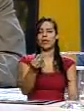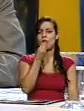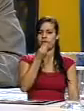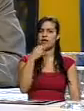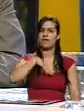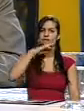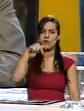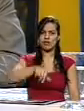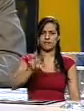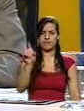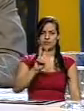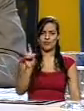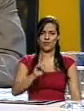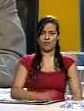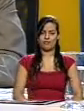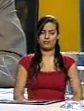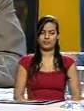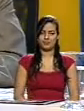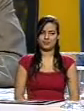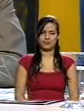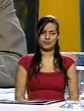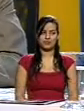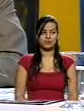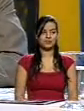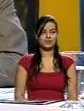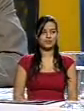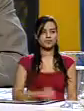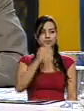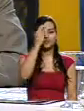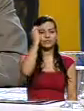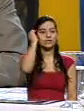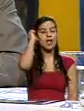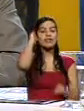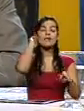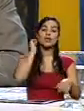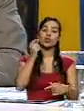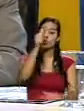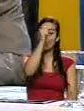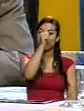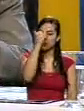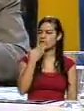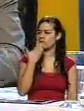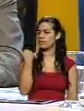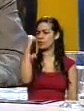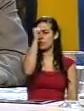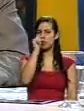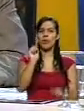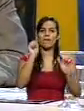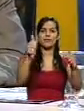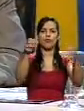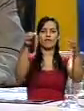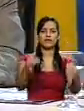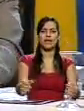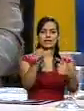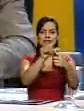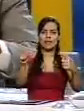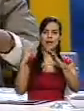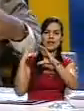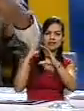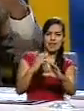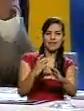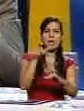seguridad alimentaria. Mira, también el domingo podemos decir que inició la Semana Santa. Comenzó